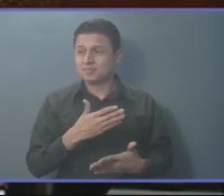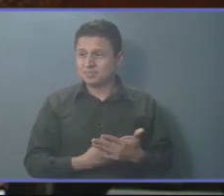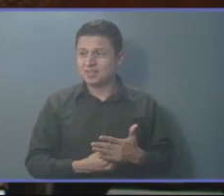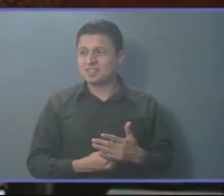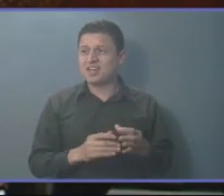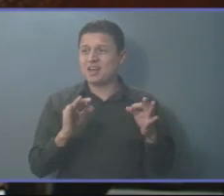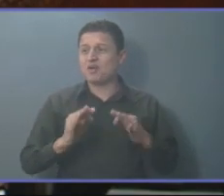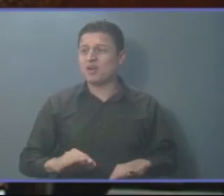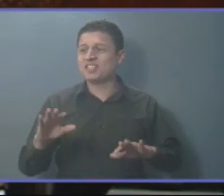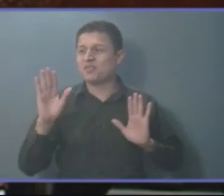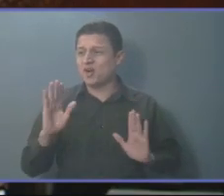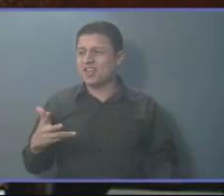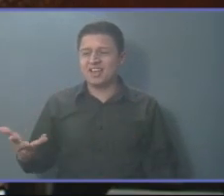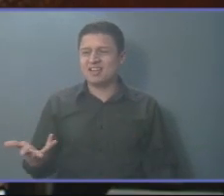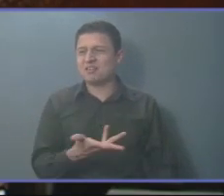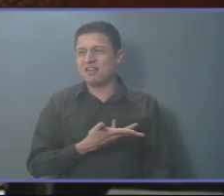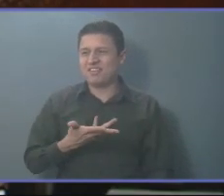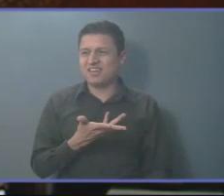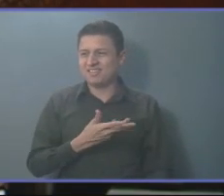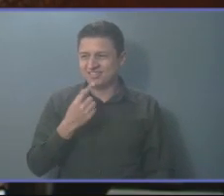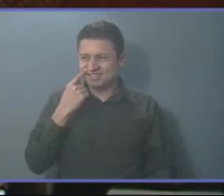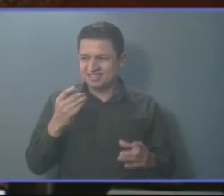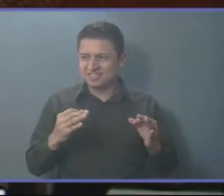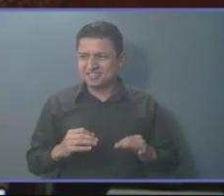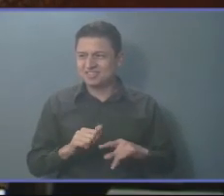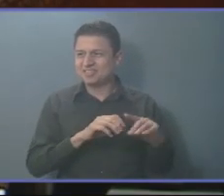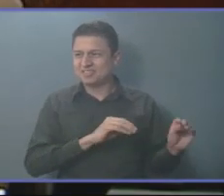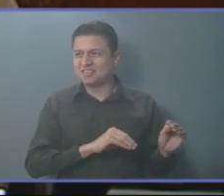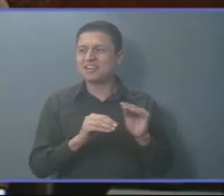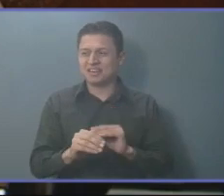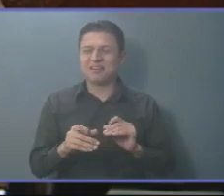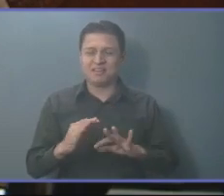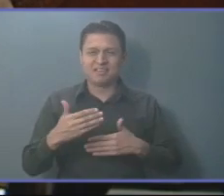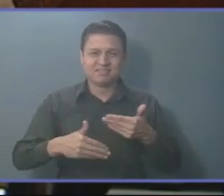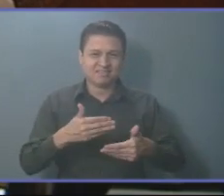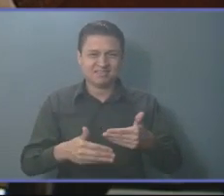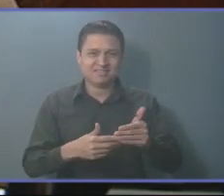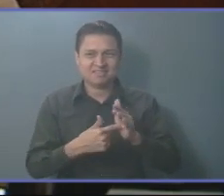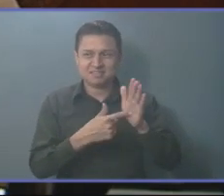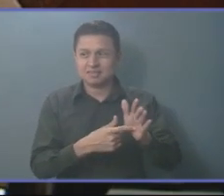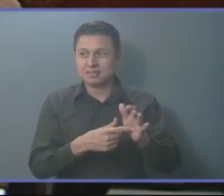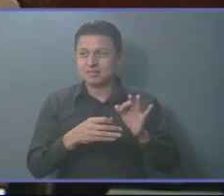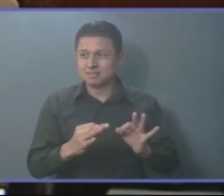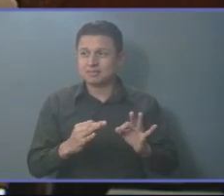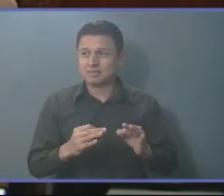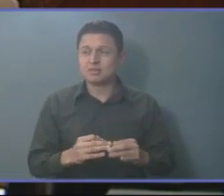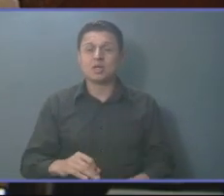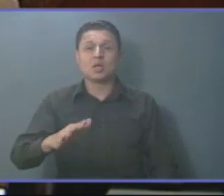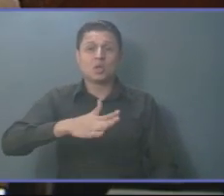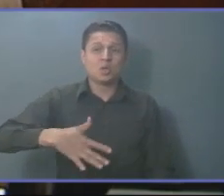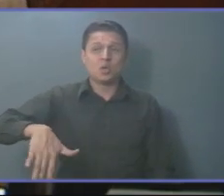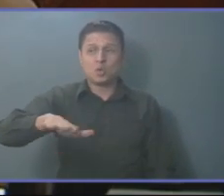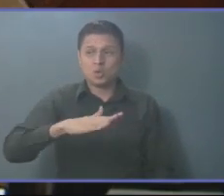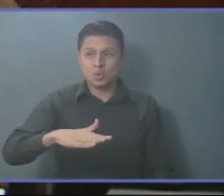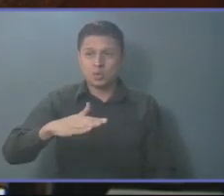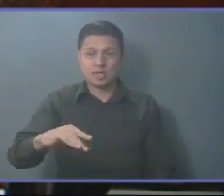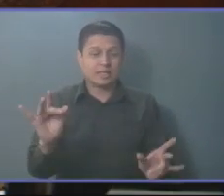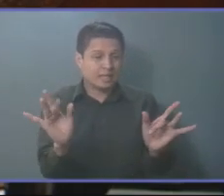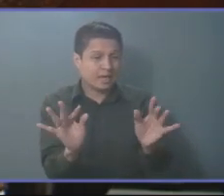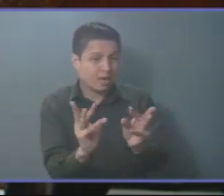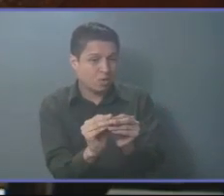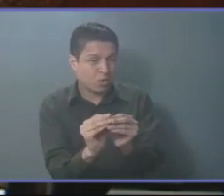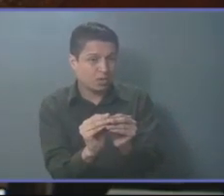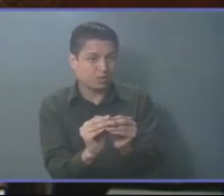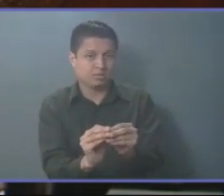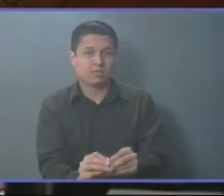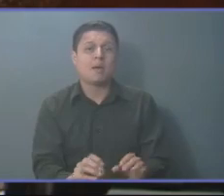de llamadas telefónicas, correos electrónicos e incluso celebrar reuniones virtuales en lugares de reuniones